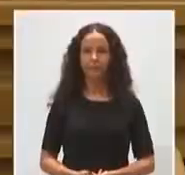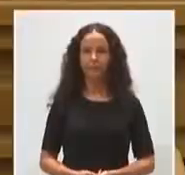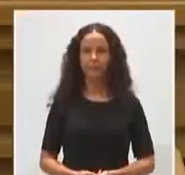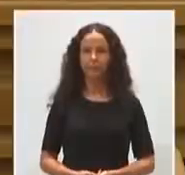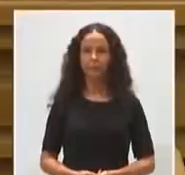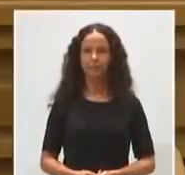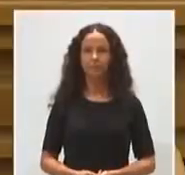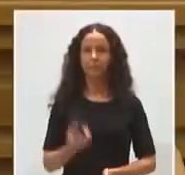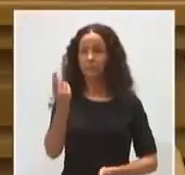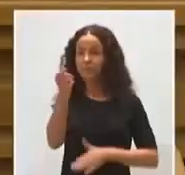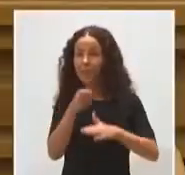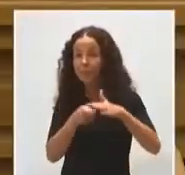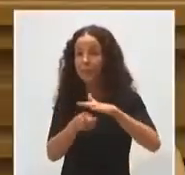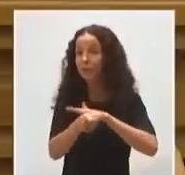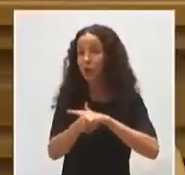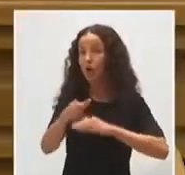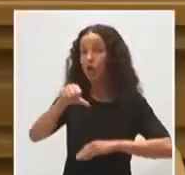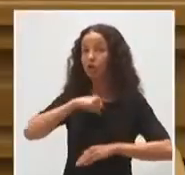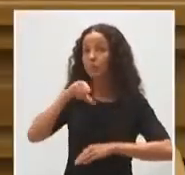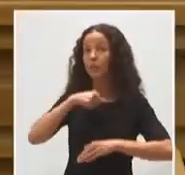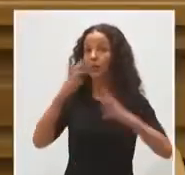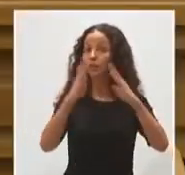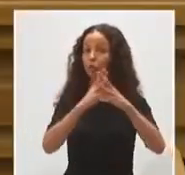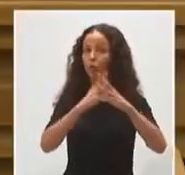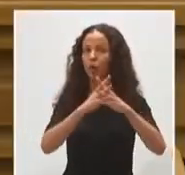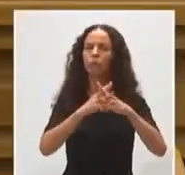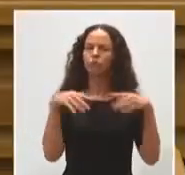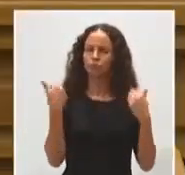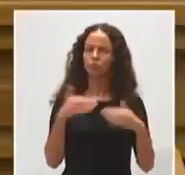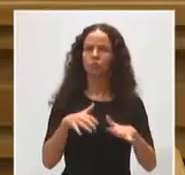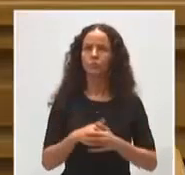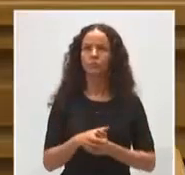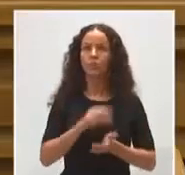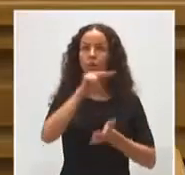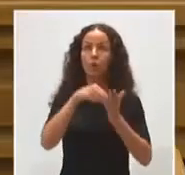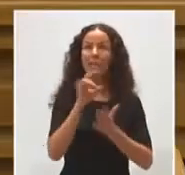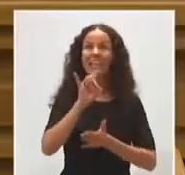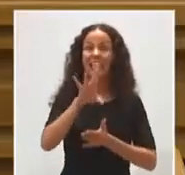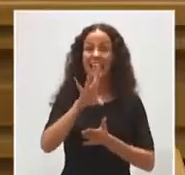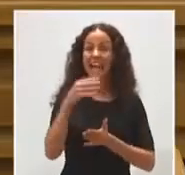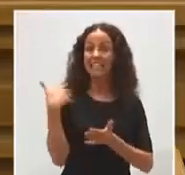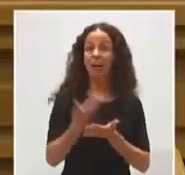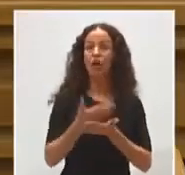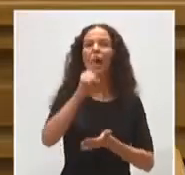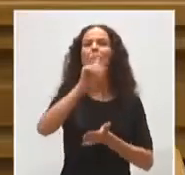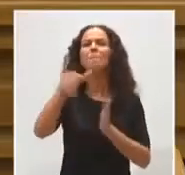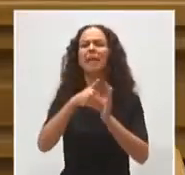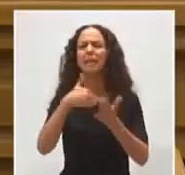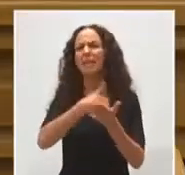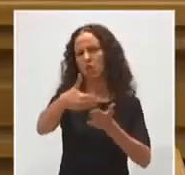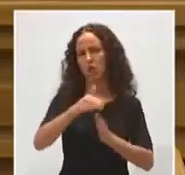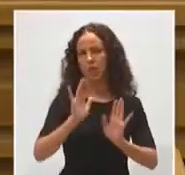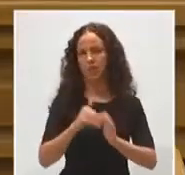la inversión en el ámbito hospitalario en infraestructura es tremenda desde el 2015 mil millones se dice pronto